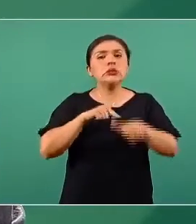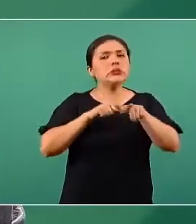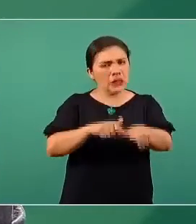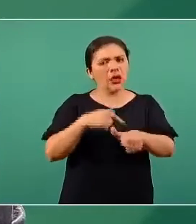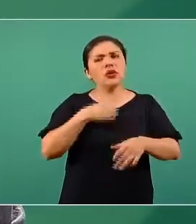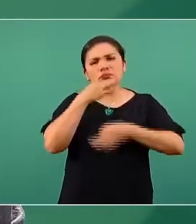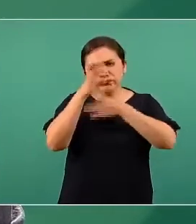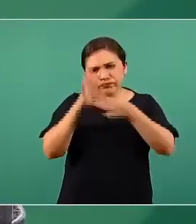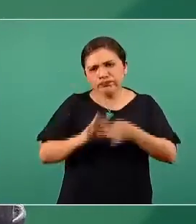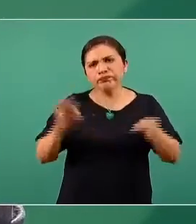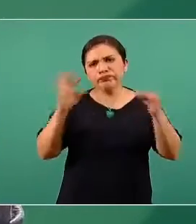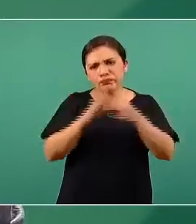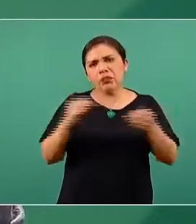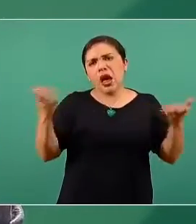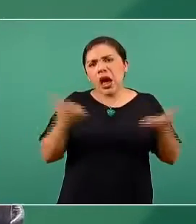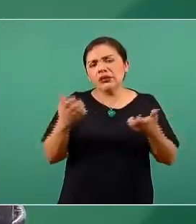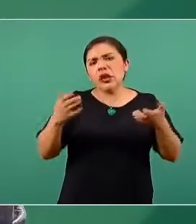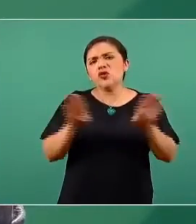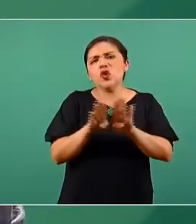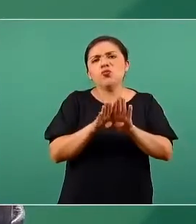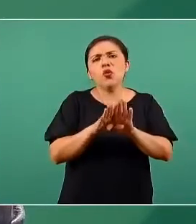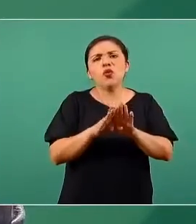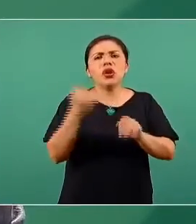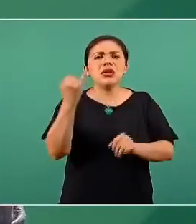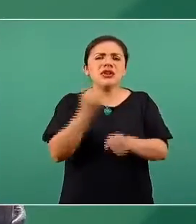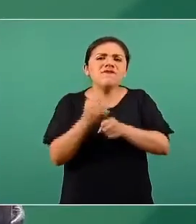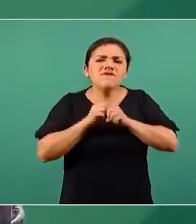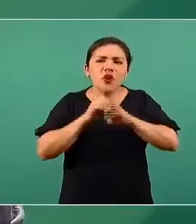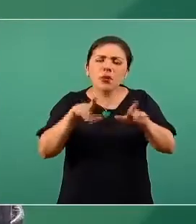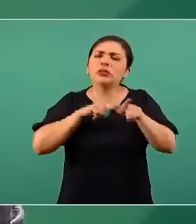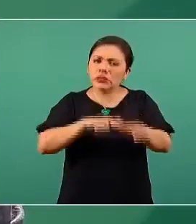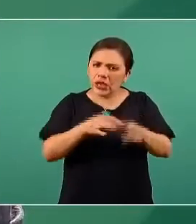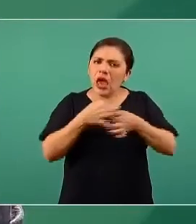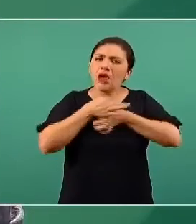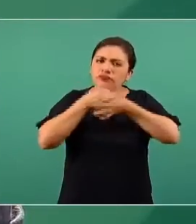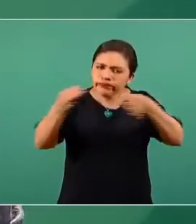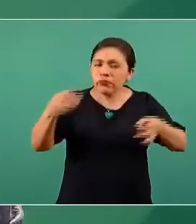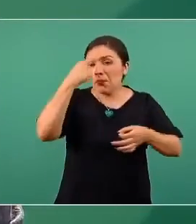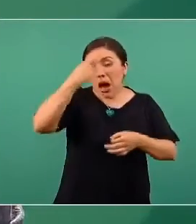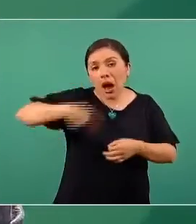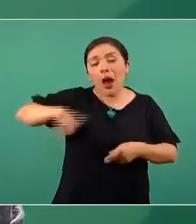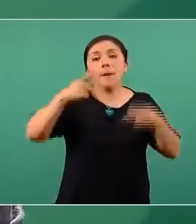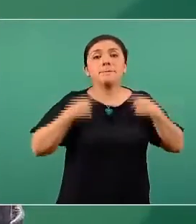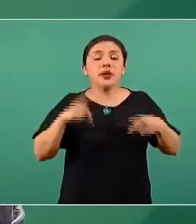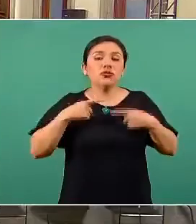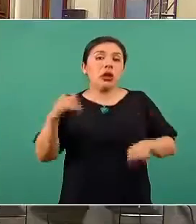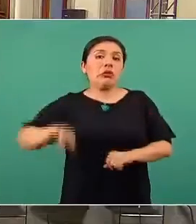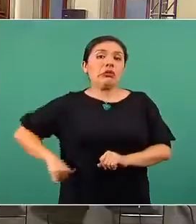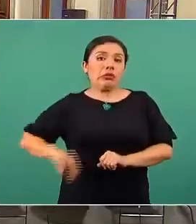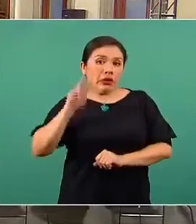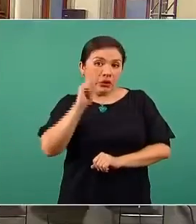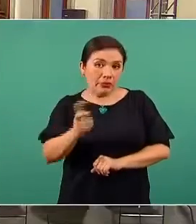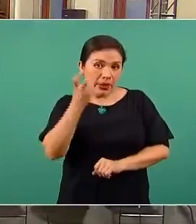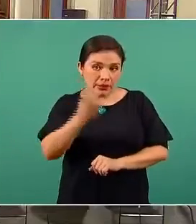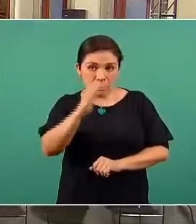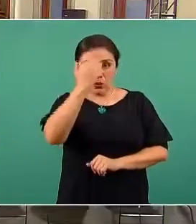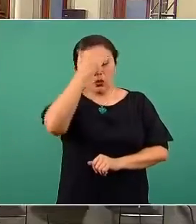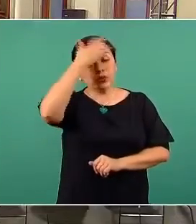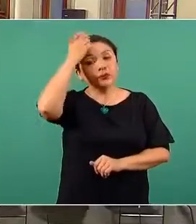mantendremos la dinámica, la conducción de la información para que sea de interés y de uso público. Muchas